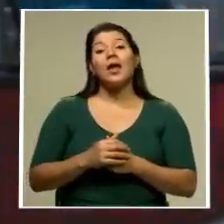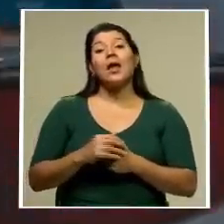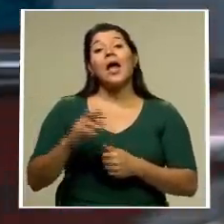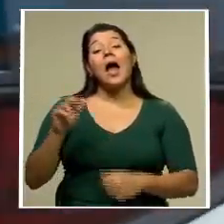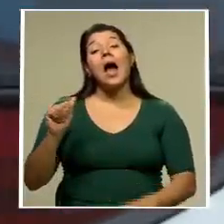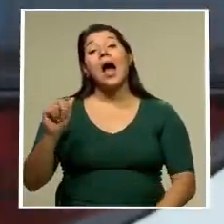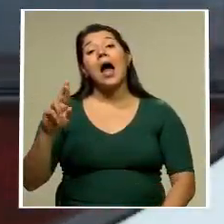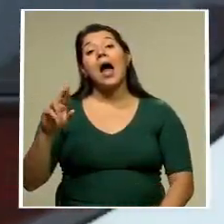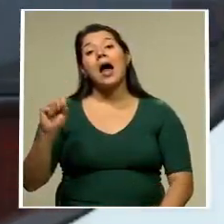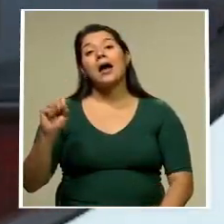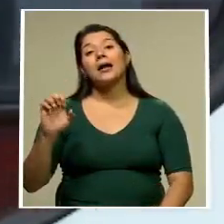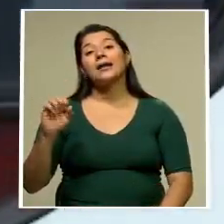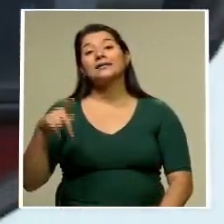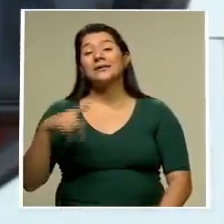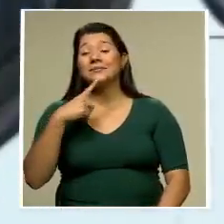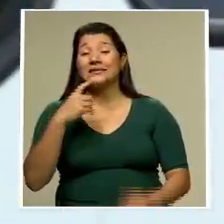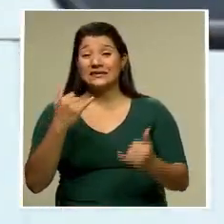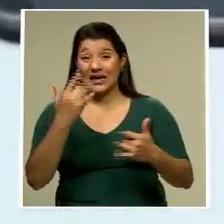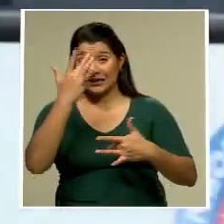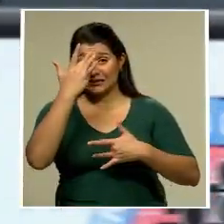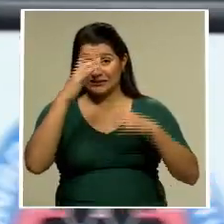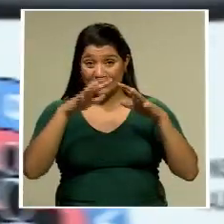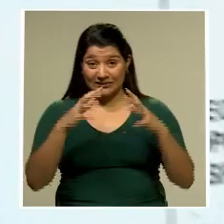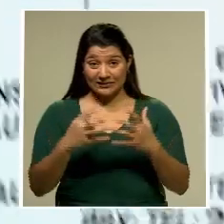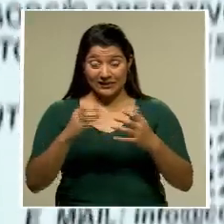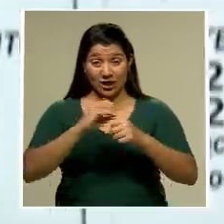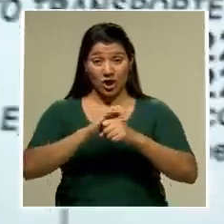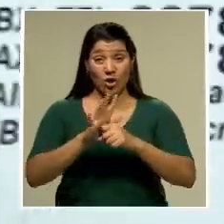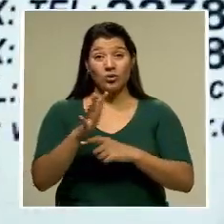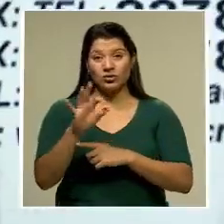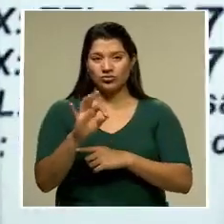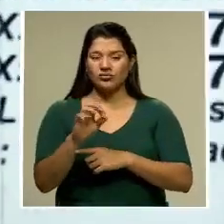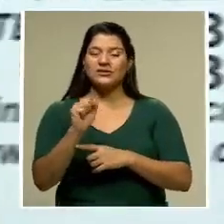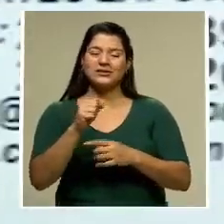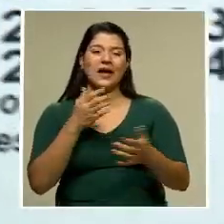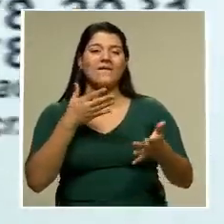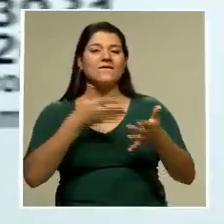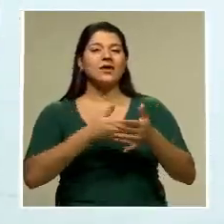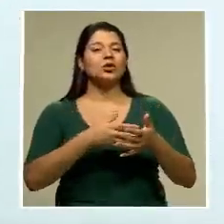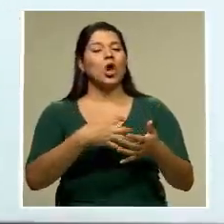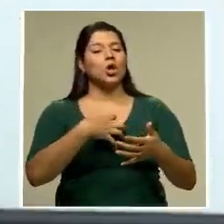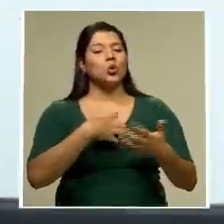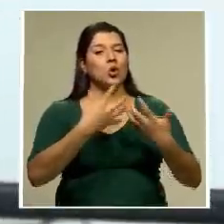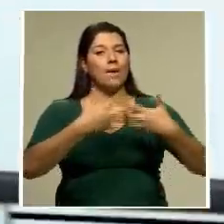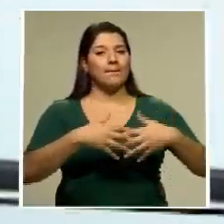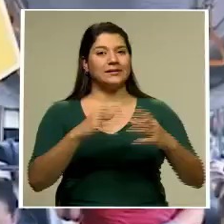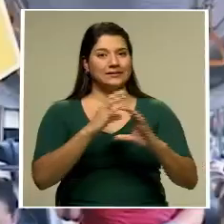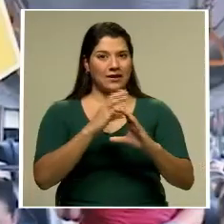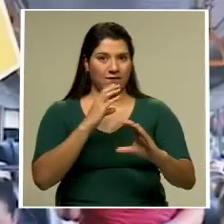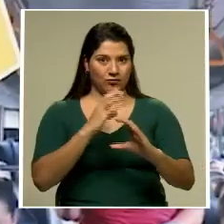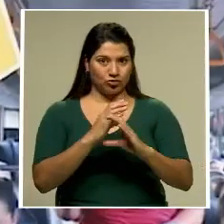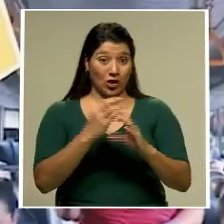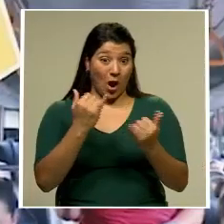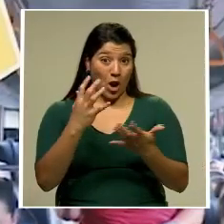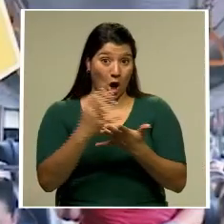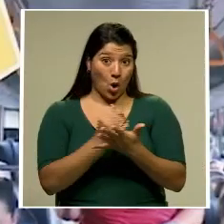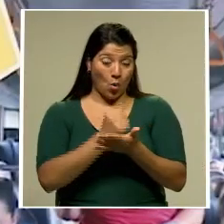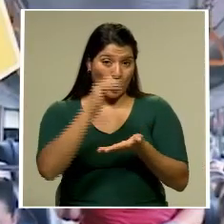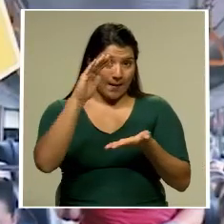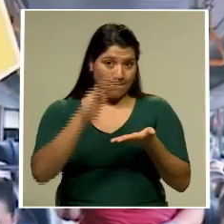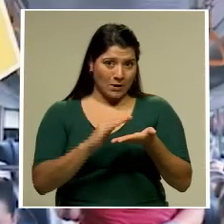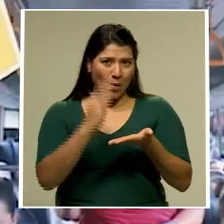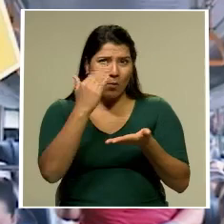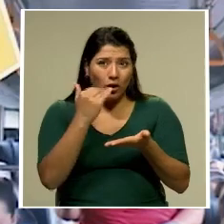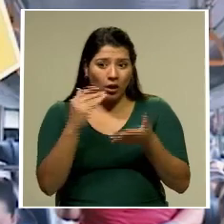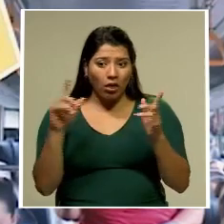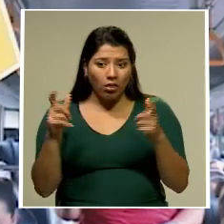Transporte aseguró que la pandemia generada por la COVID-19 ha afectado al sector empresarial. Bueno, se suspende con base